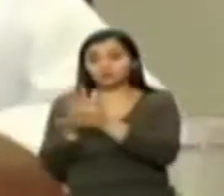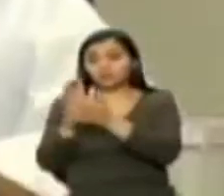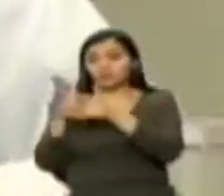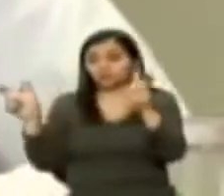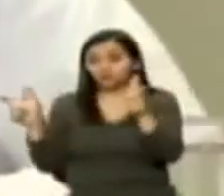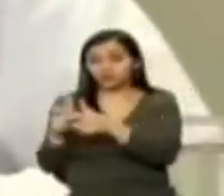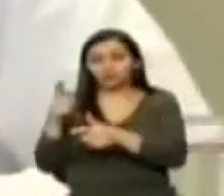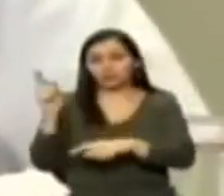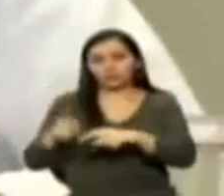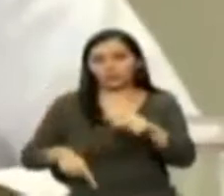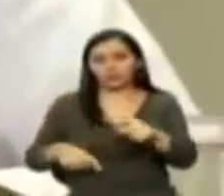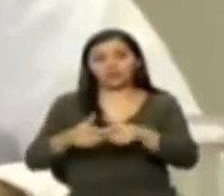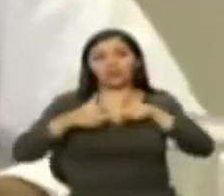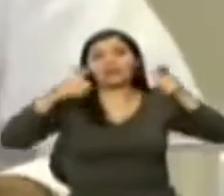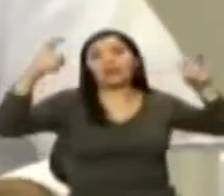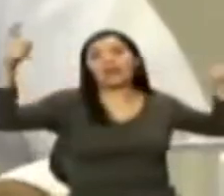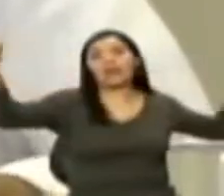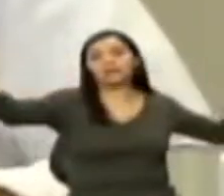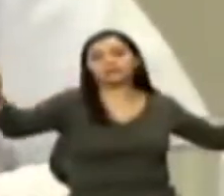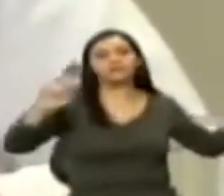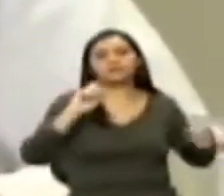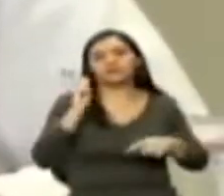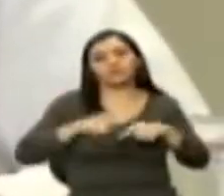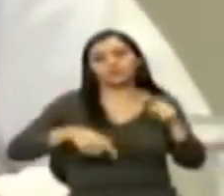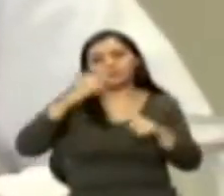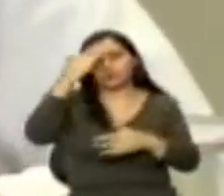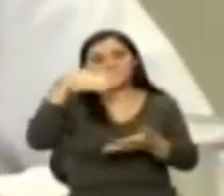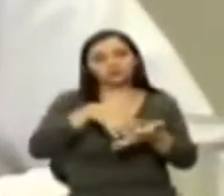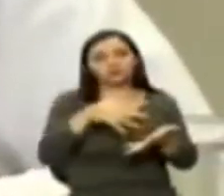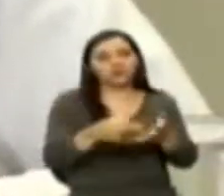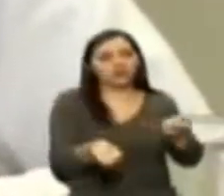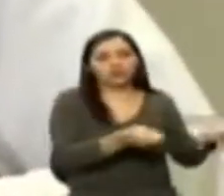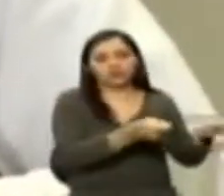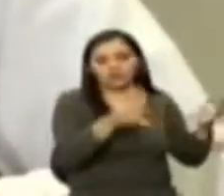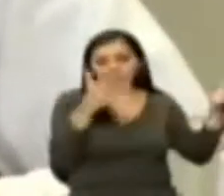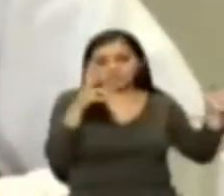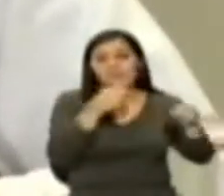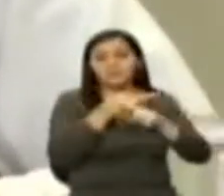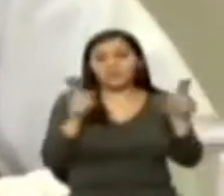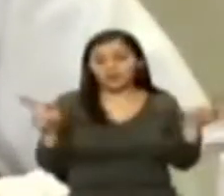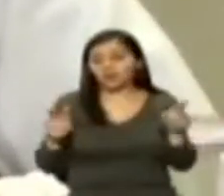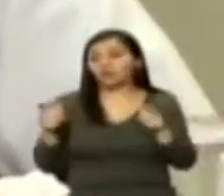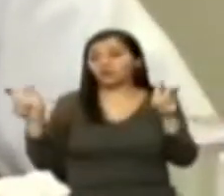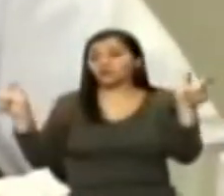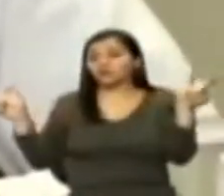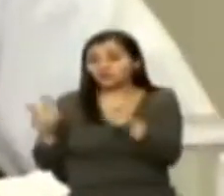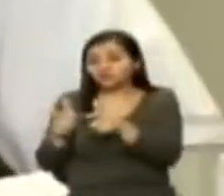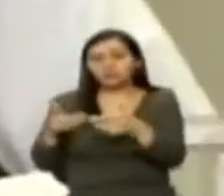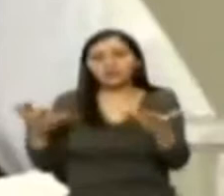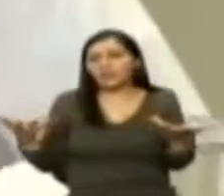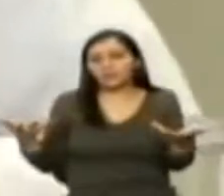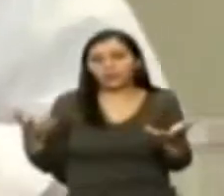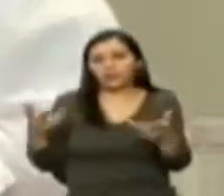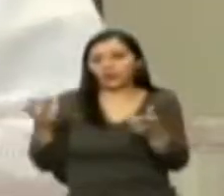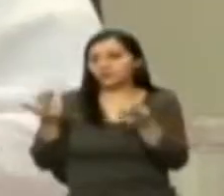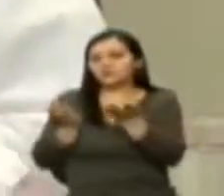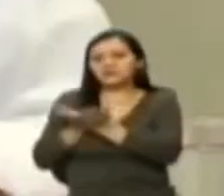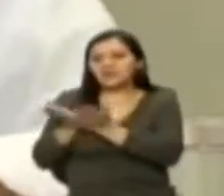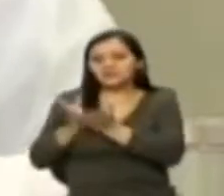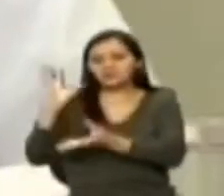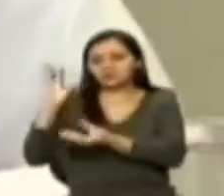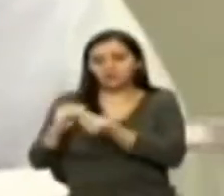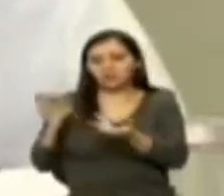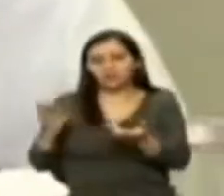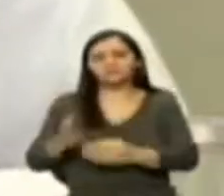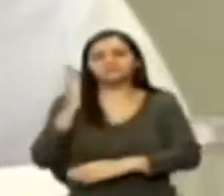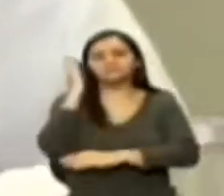difícil de controlar ya los estudiantes, más pequeños, más costoso proveer todos los servicios. Y con eso tenemos pues planta